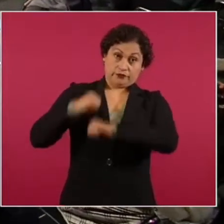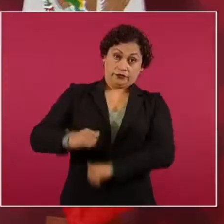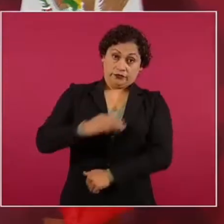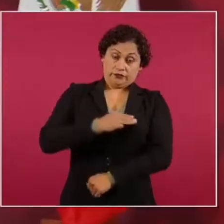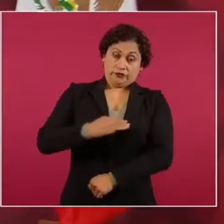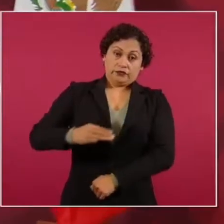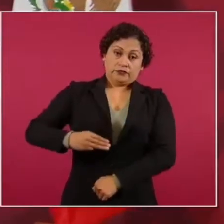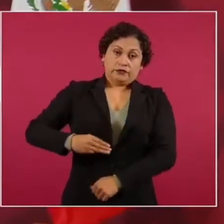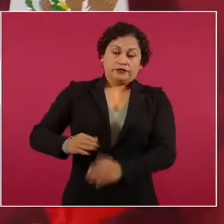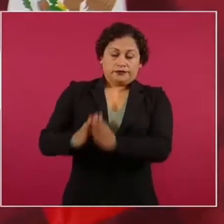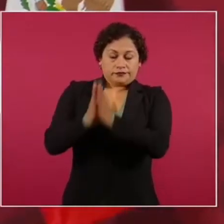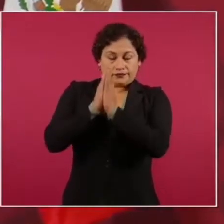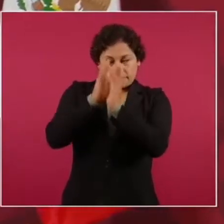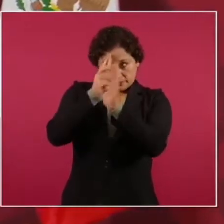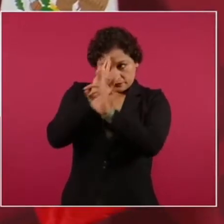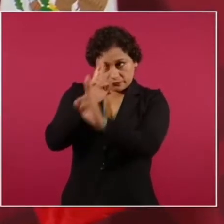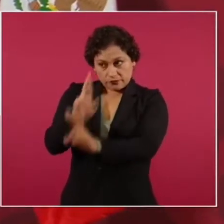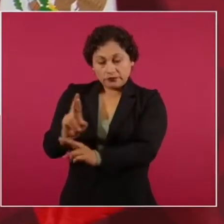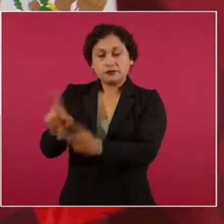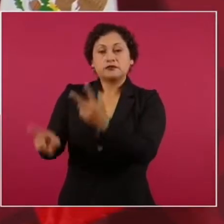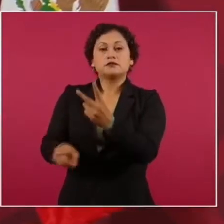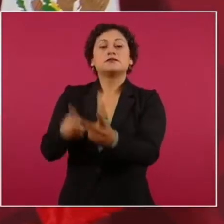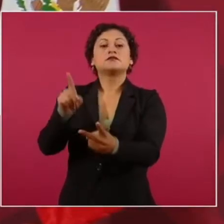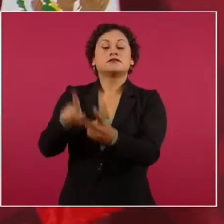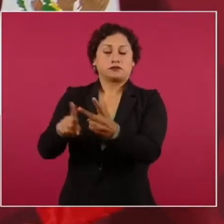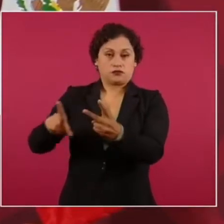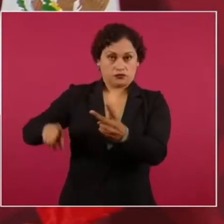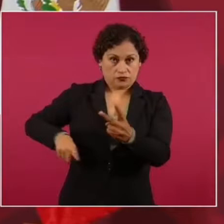a las autoridades municipales,